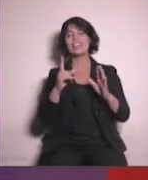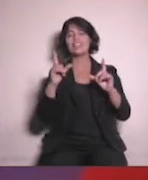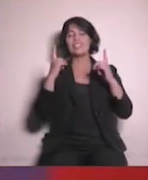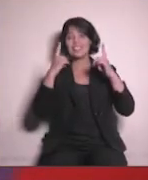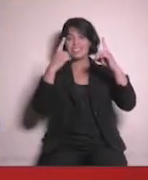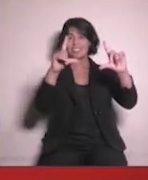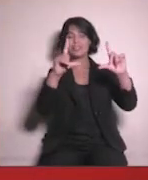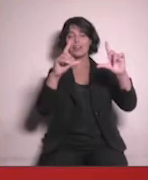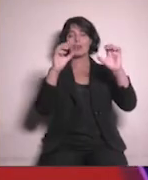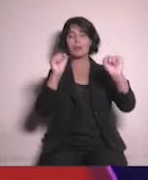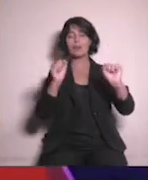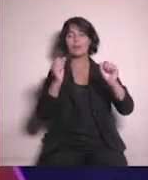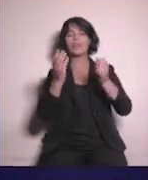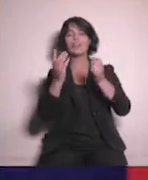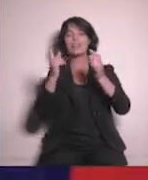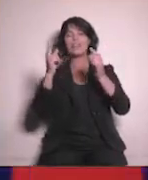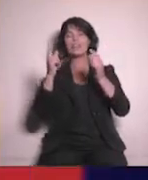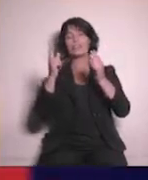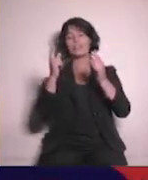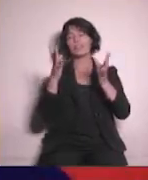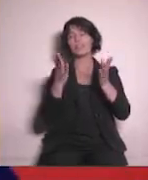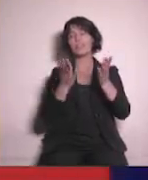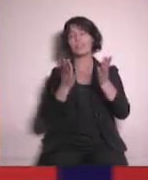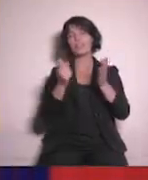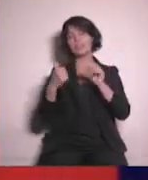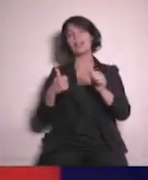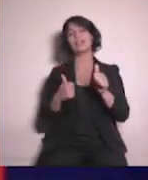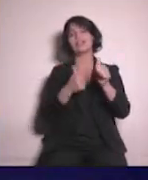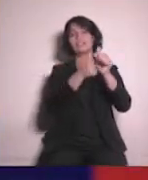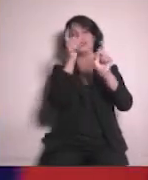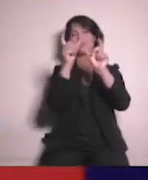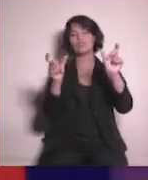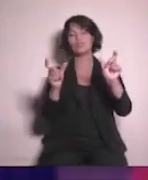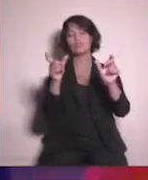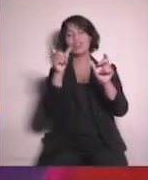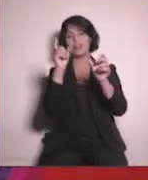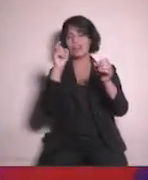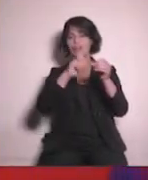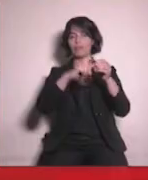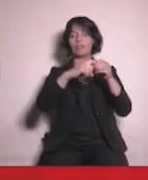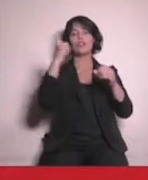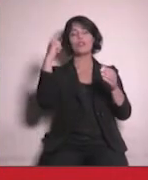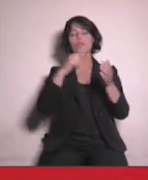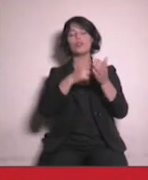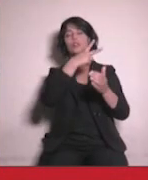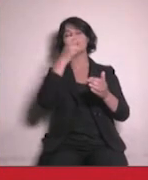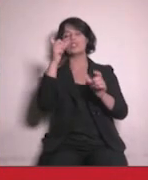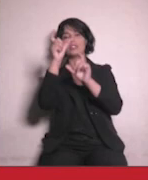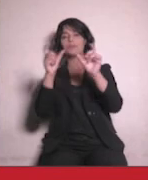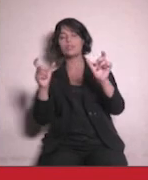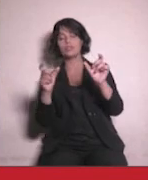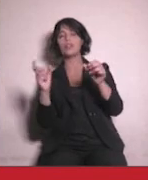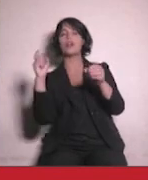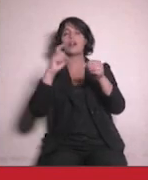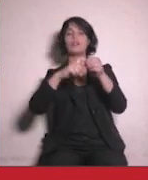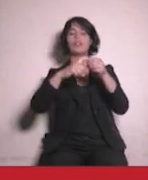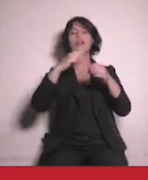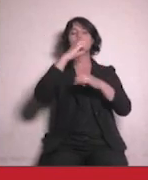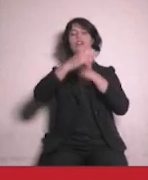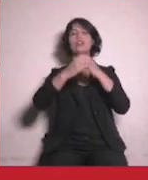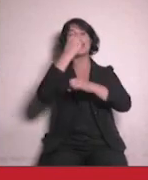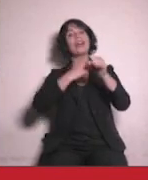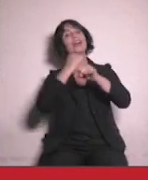atender y asesorar a nuestros clientes. Llegamos a más de 1.200.000 clientes el año pasado.